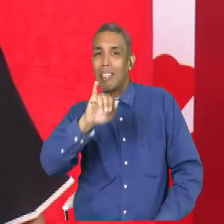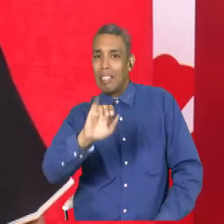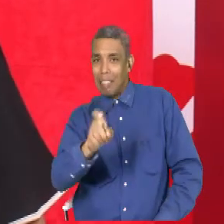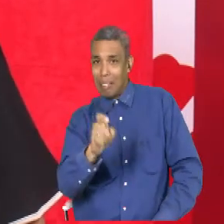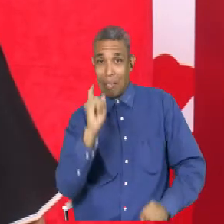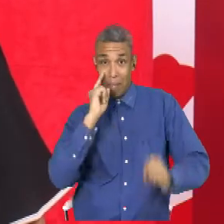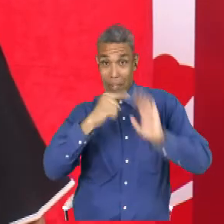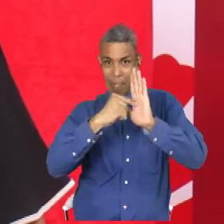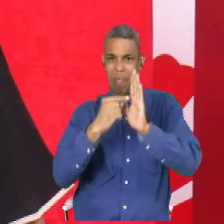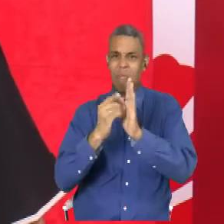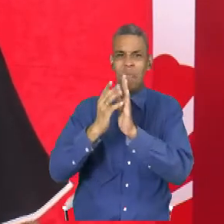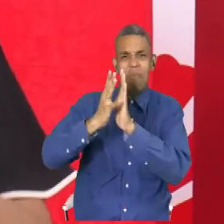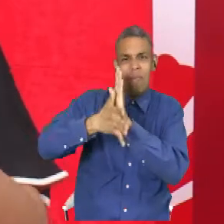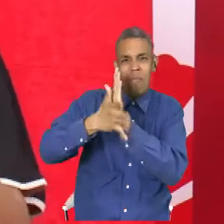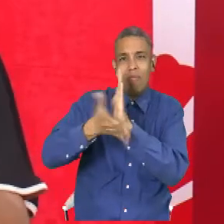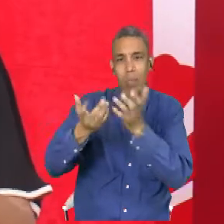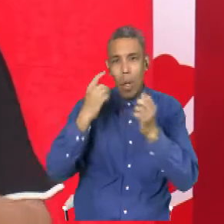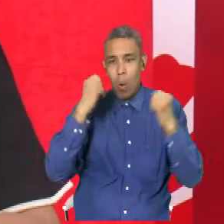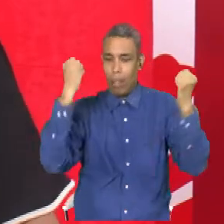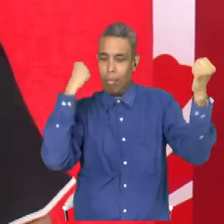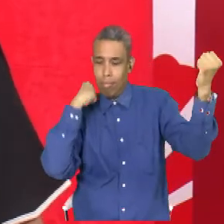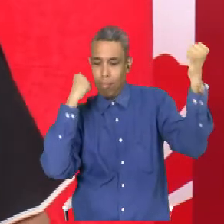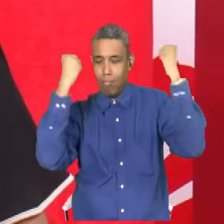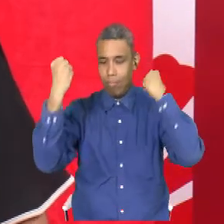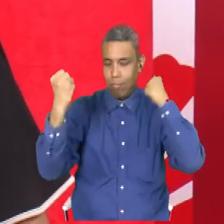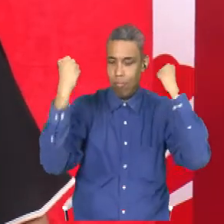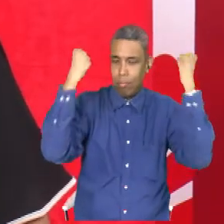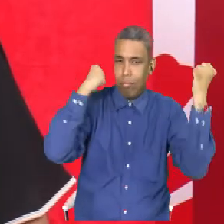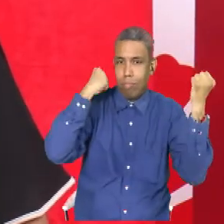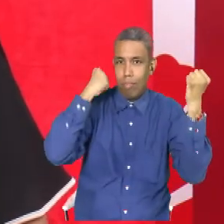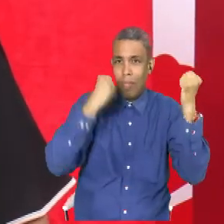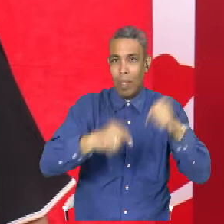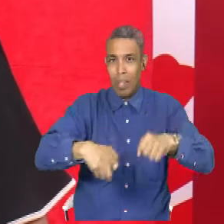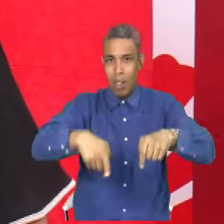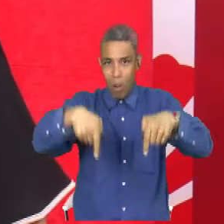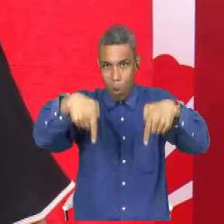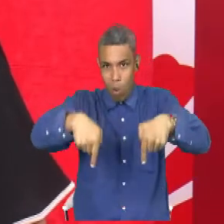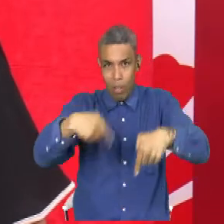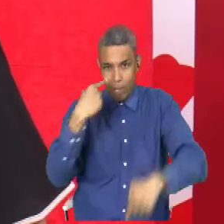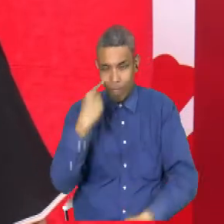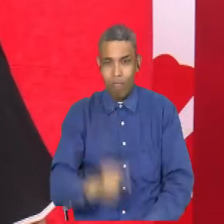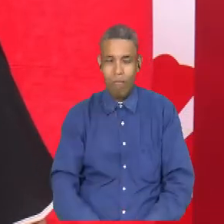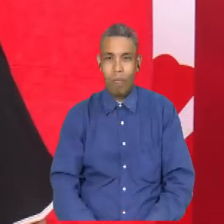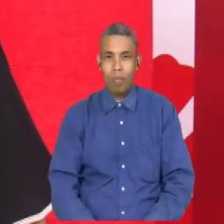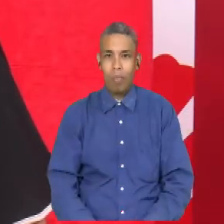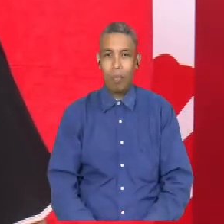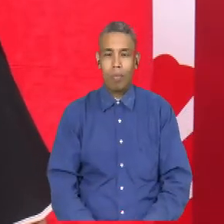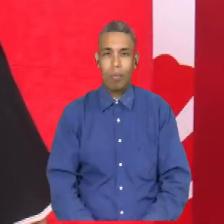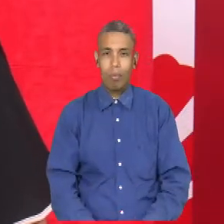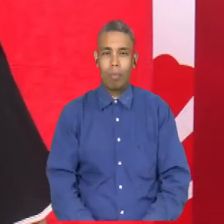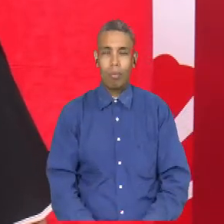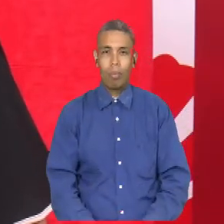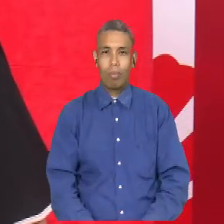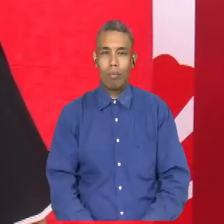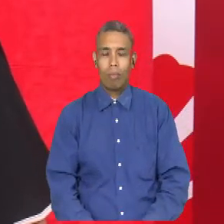que nos cuente Andrés Urán cuál es esa rutina que nos tiene para el día de hoy.